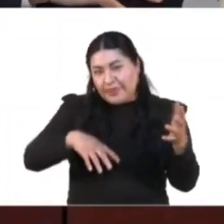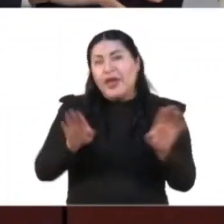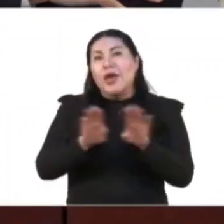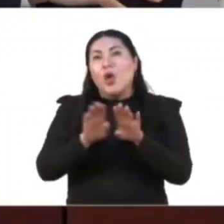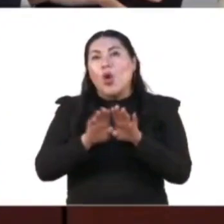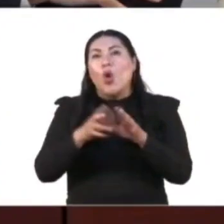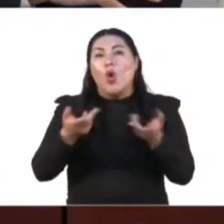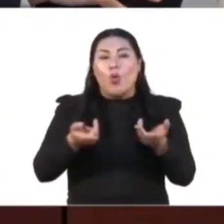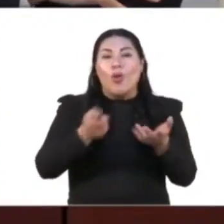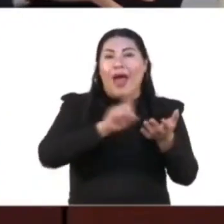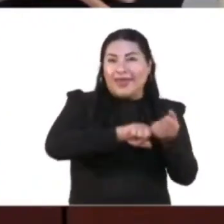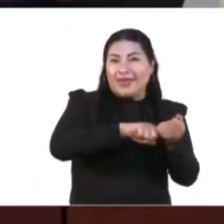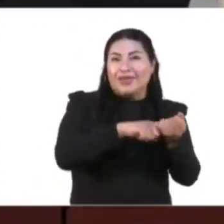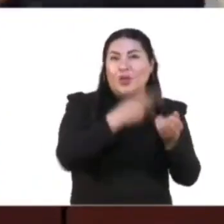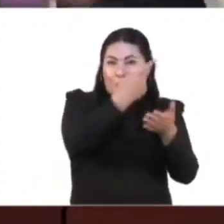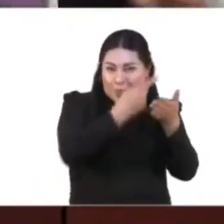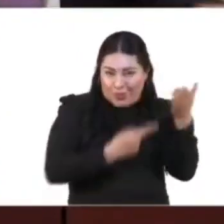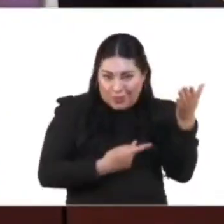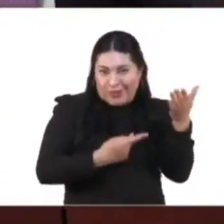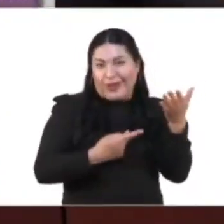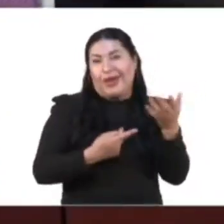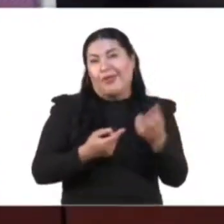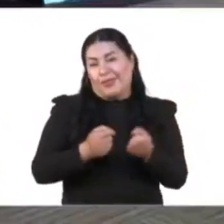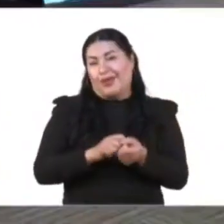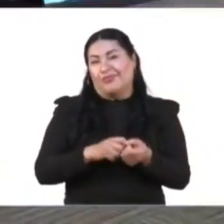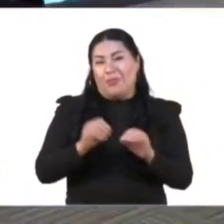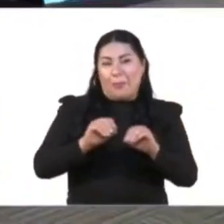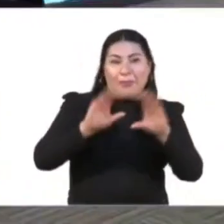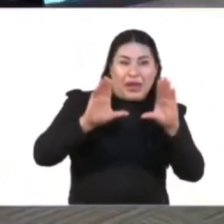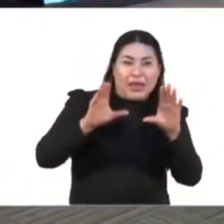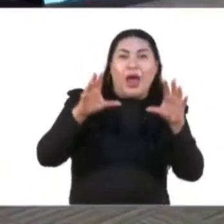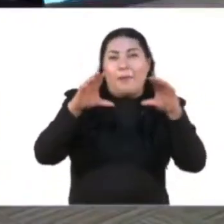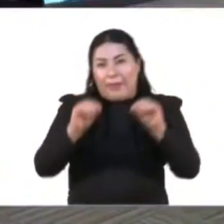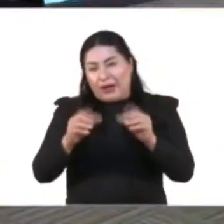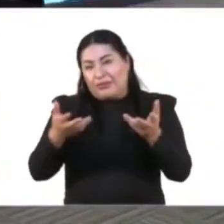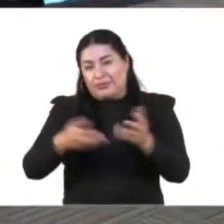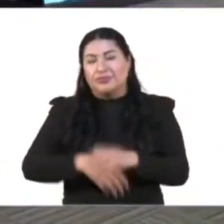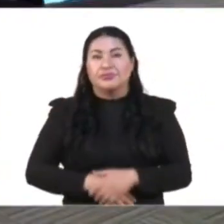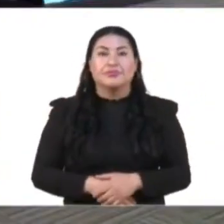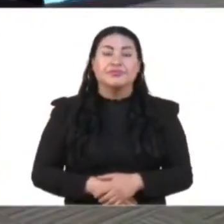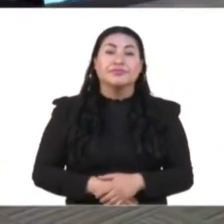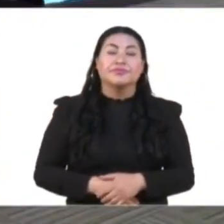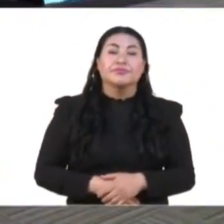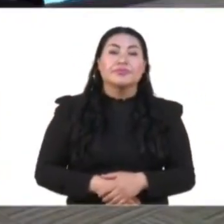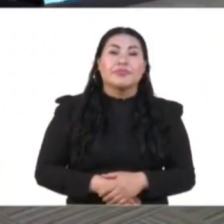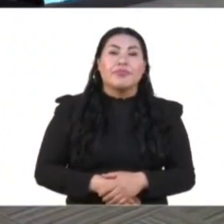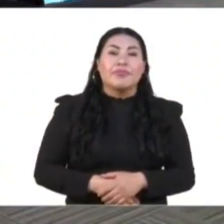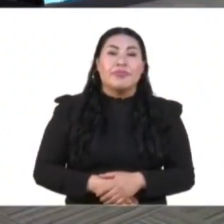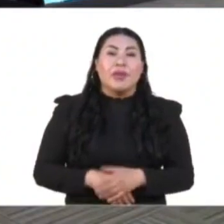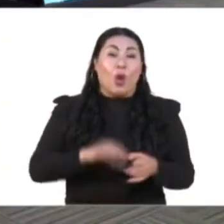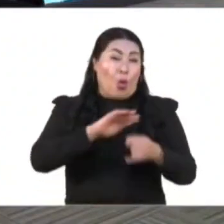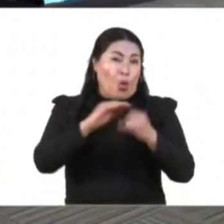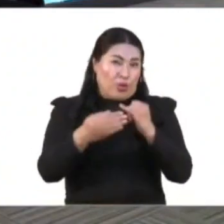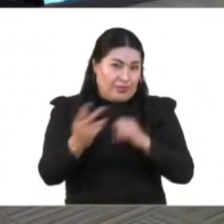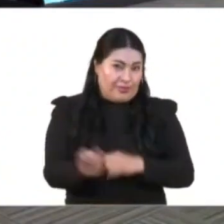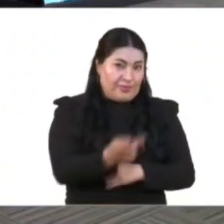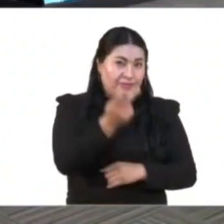está construido el algoritmo. Muchas gracias, coordinador. Última pregunta, Salvador Corona del Universal.